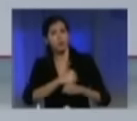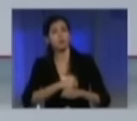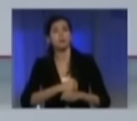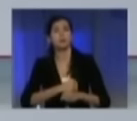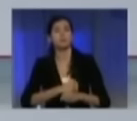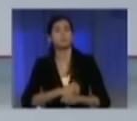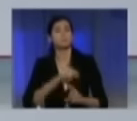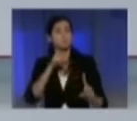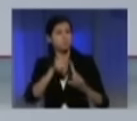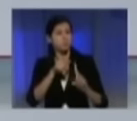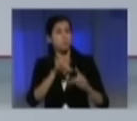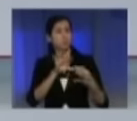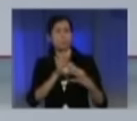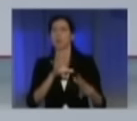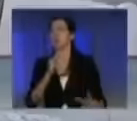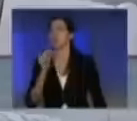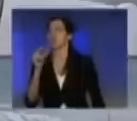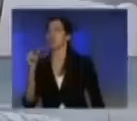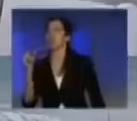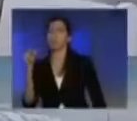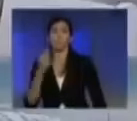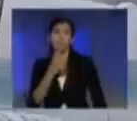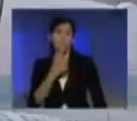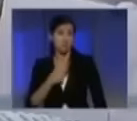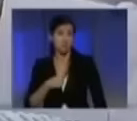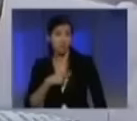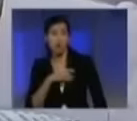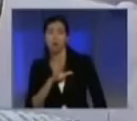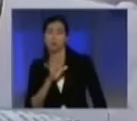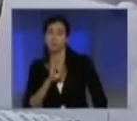y la Vida. No, no, no, dijeron ellos.